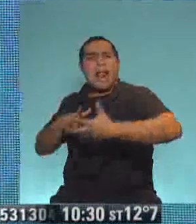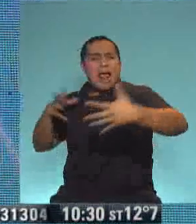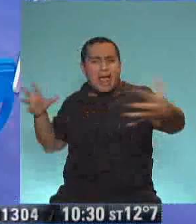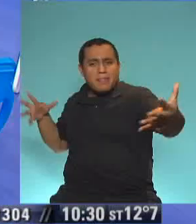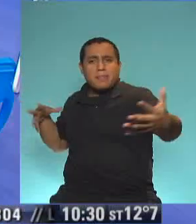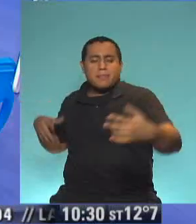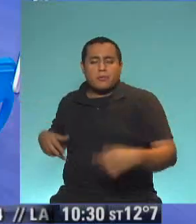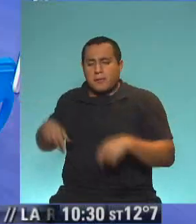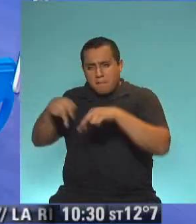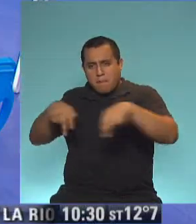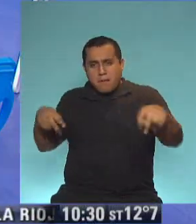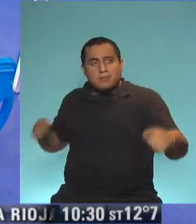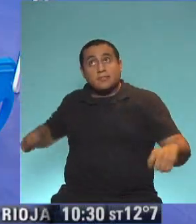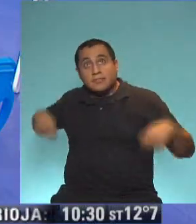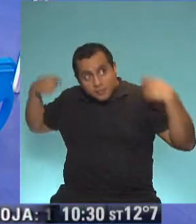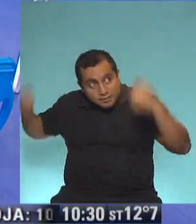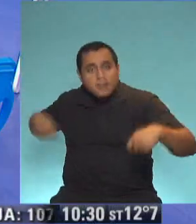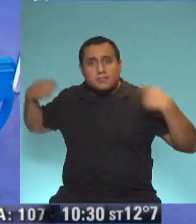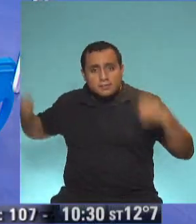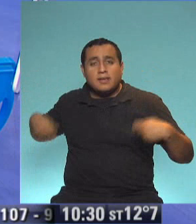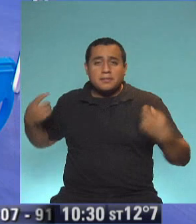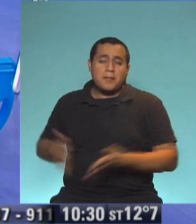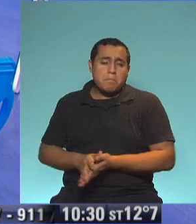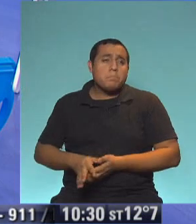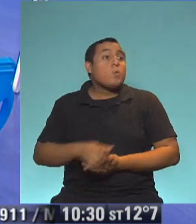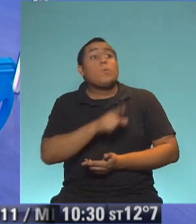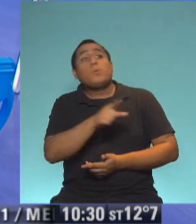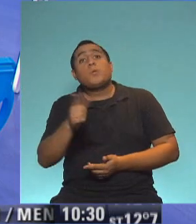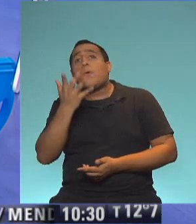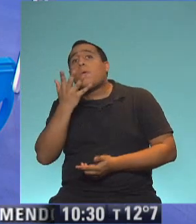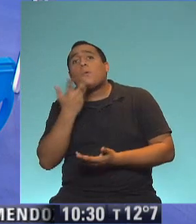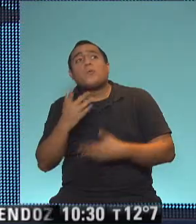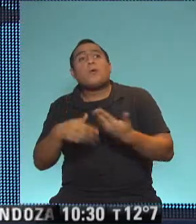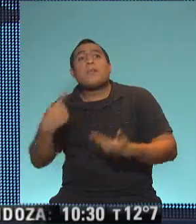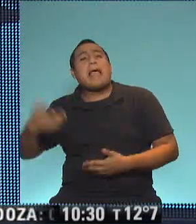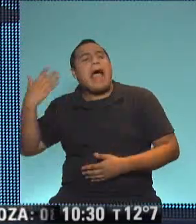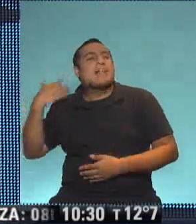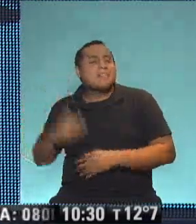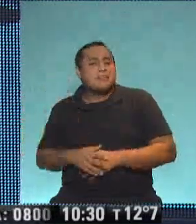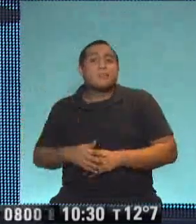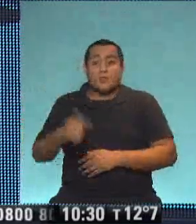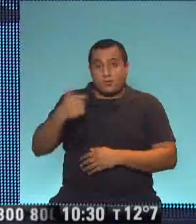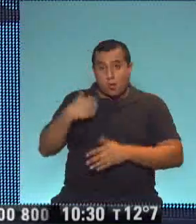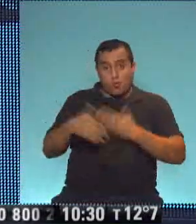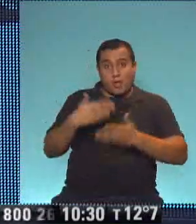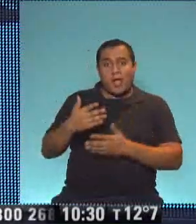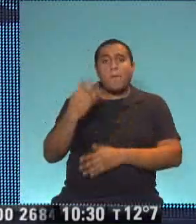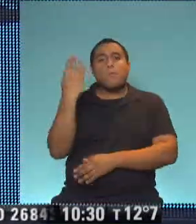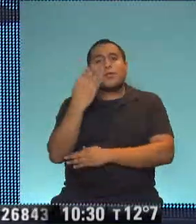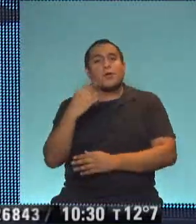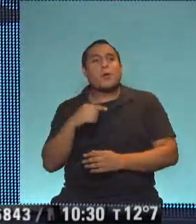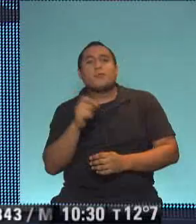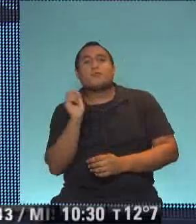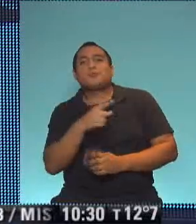todas. Buenísimo. Bueno, y todo eso. ¿Y ustedes a qué jugaban? Bueno, ya vi yo, la otra vez les conté que yo jugaba con los muñecos de mis primos.